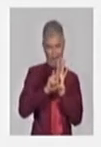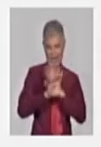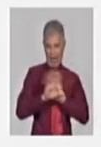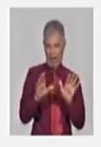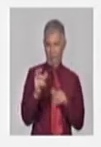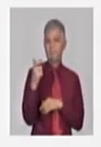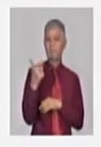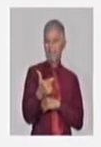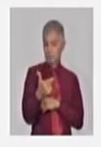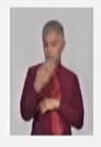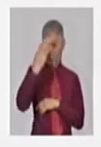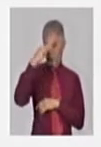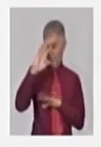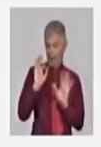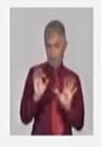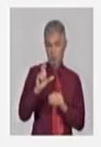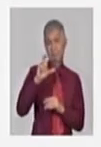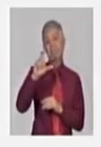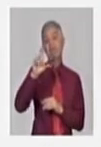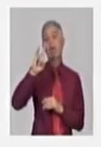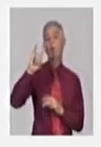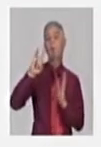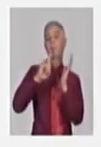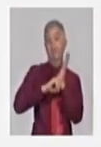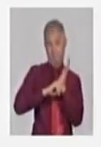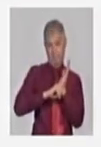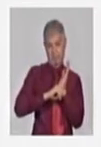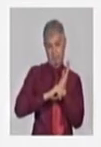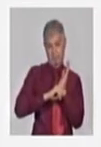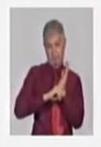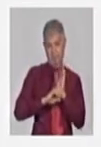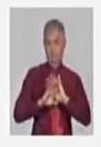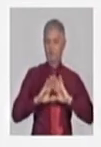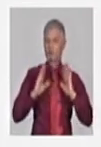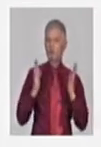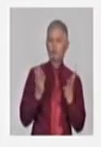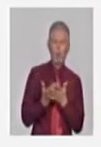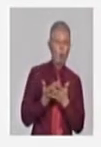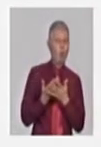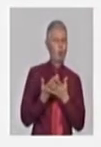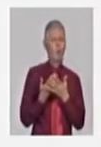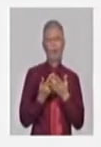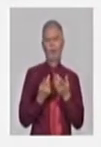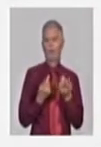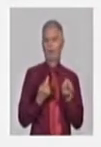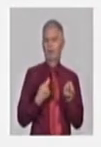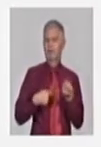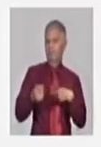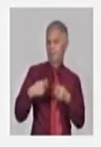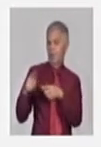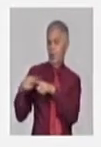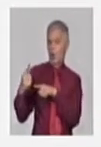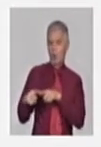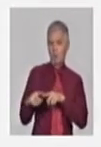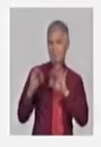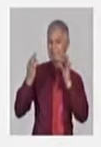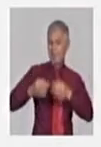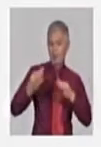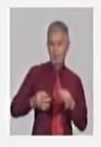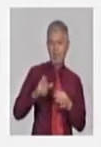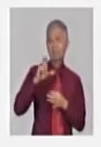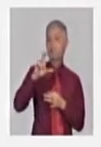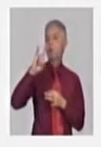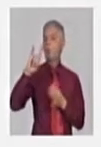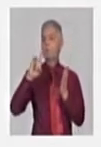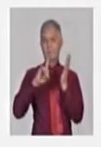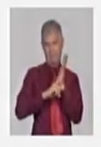el peso cubano, el llamado CUP. Todas las transacciones se expresarán en CUP, después me voy a referir